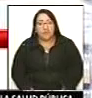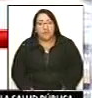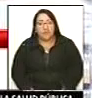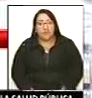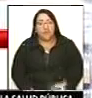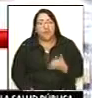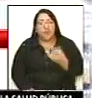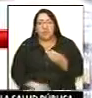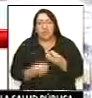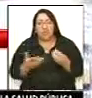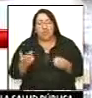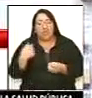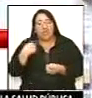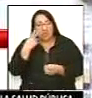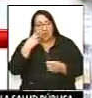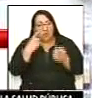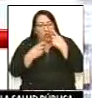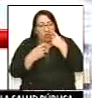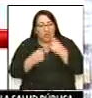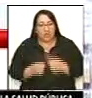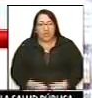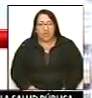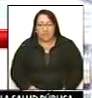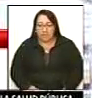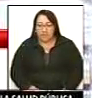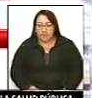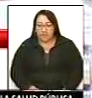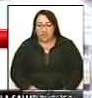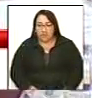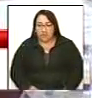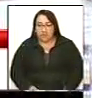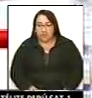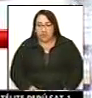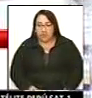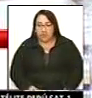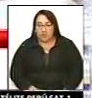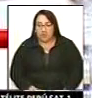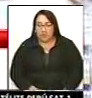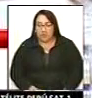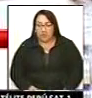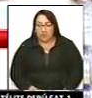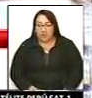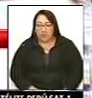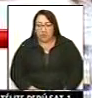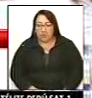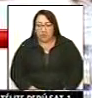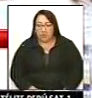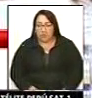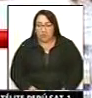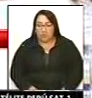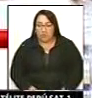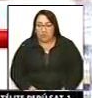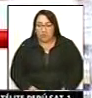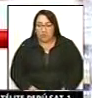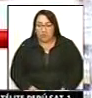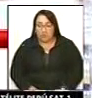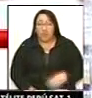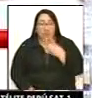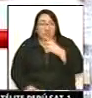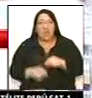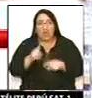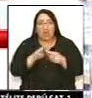muchas cosas que tenemos que conocer. Yo sé que hay voluntarismo, incluso he visto personas con muy buena voluntad que están haciendo